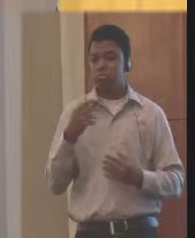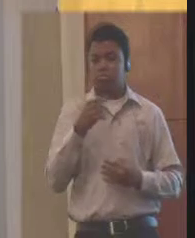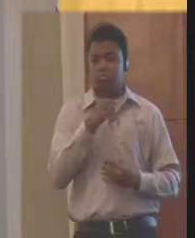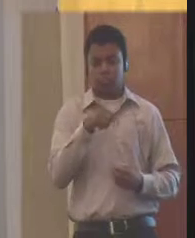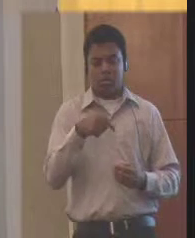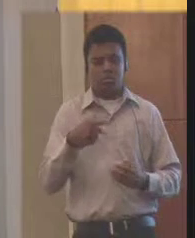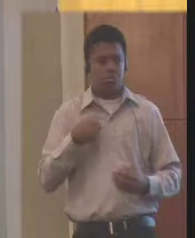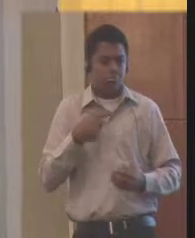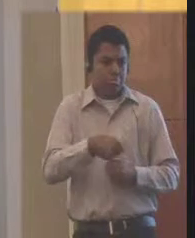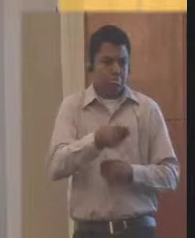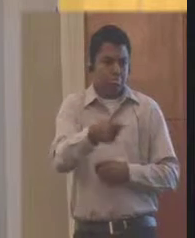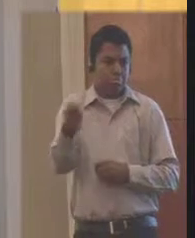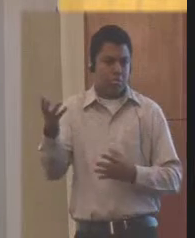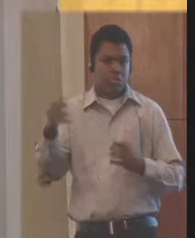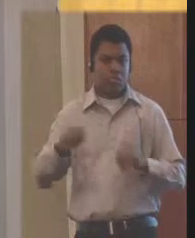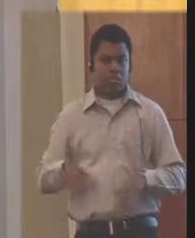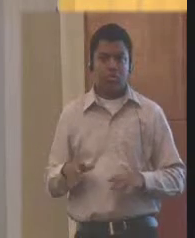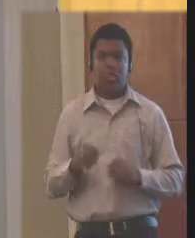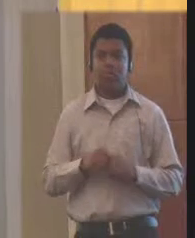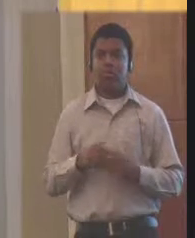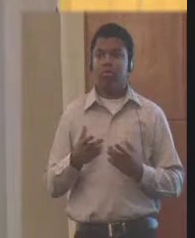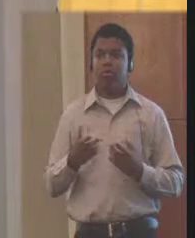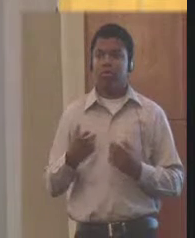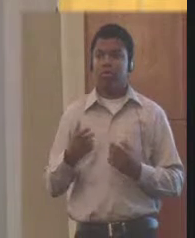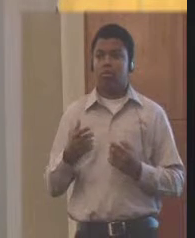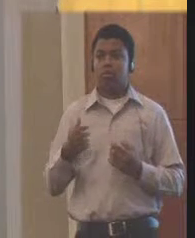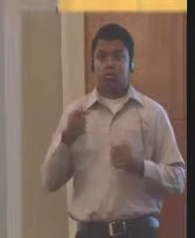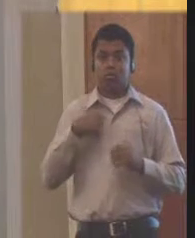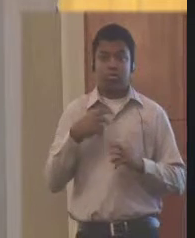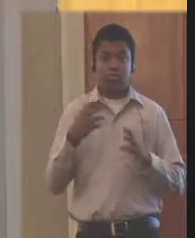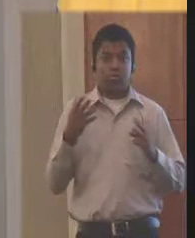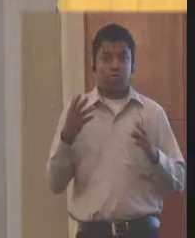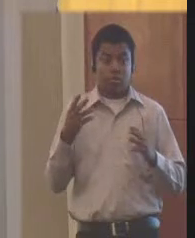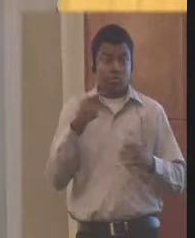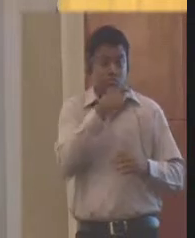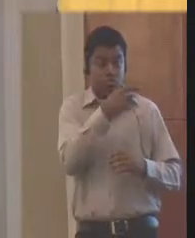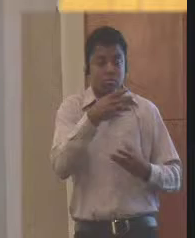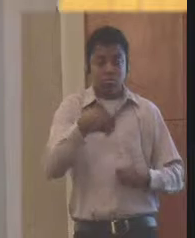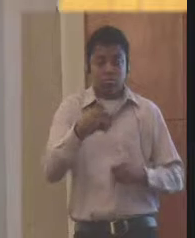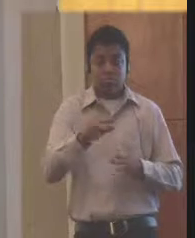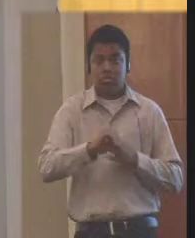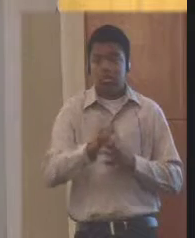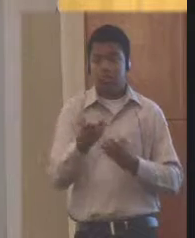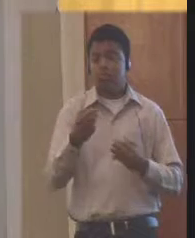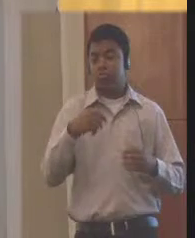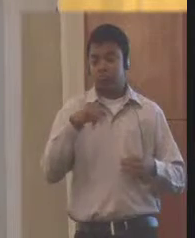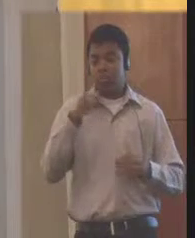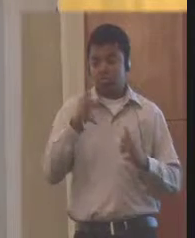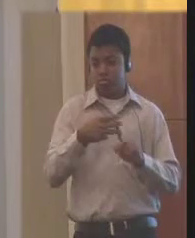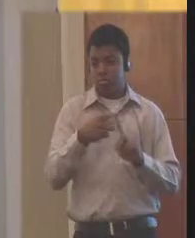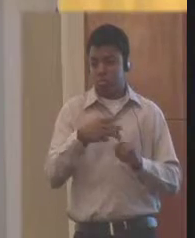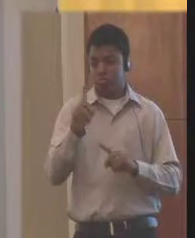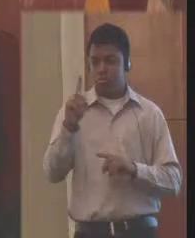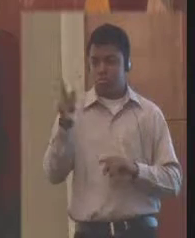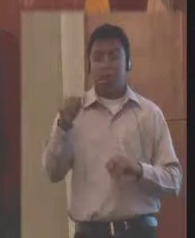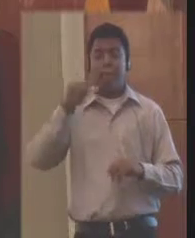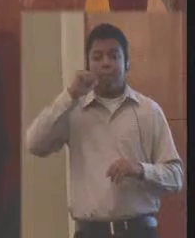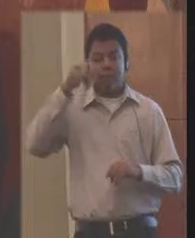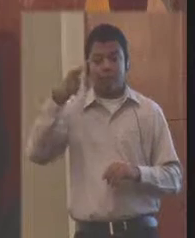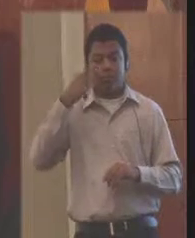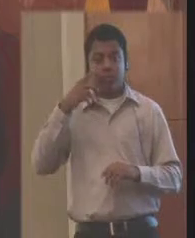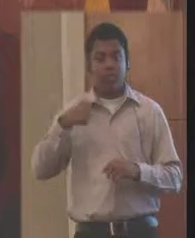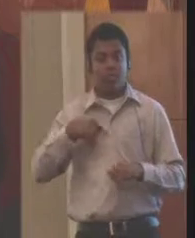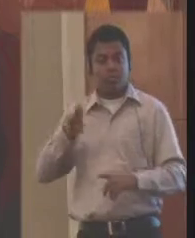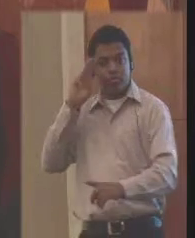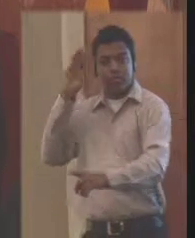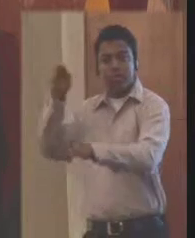Web today, I'm sure it will be tomorrow. And I'll make sure that the message goes to Geneva to make that happen. What we found